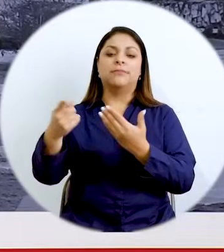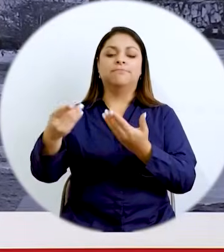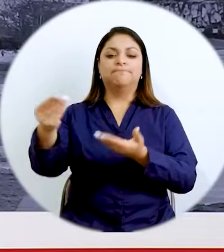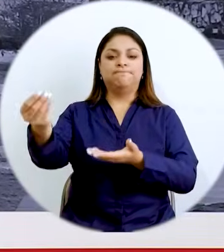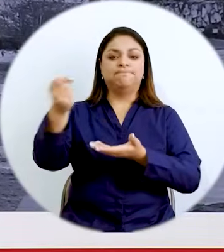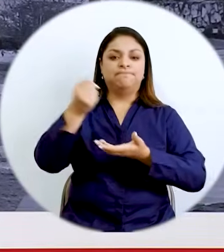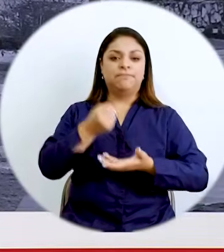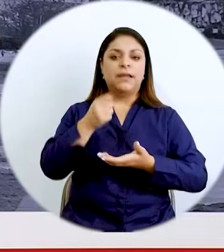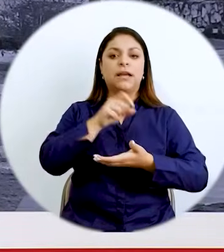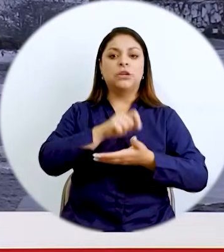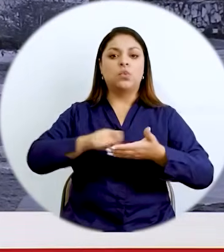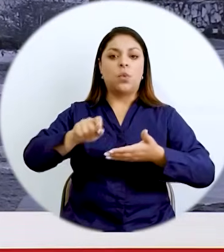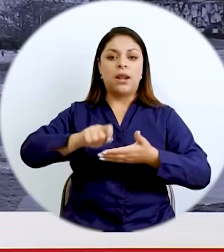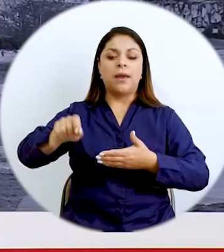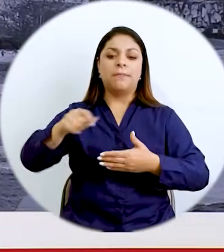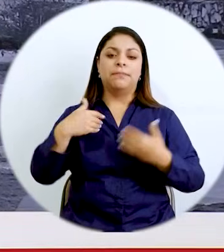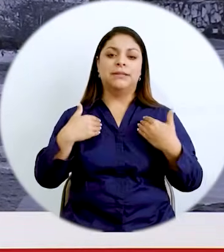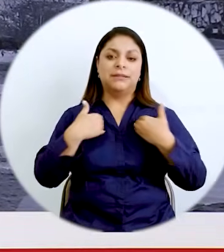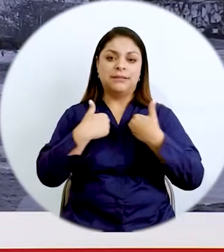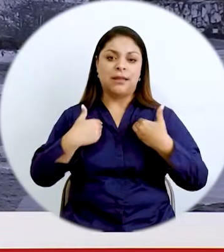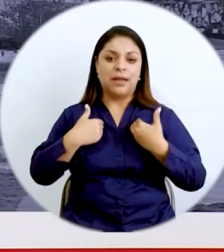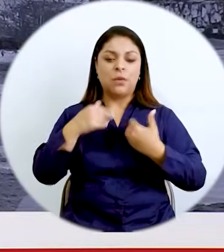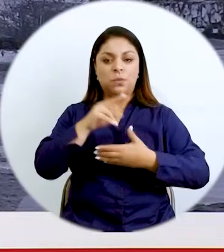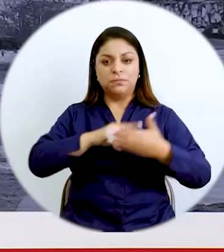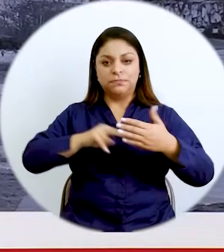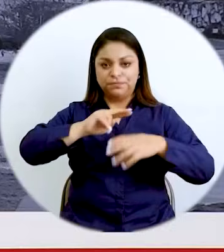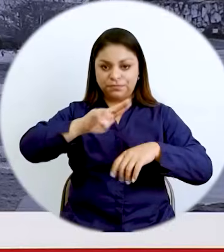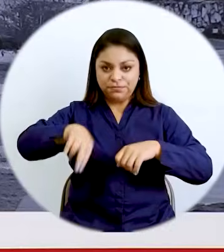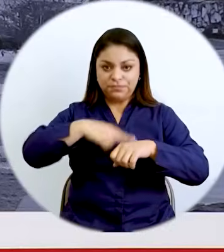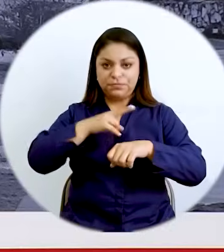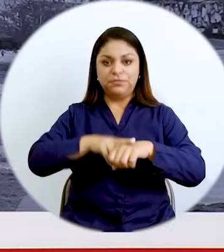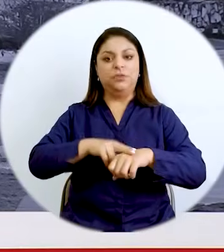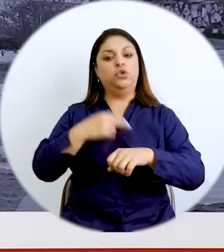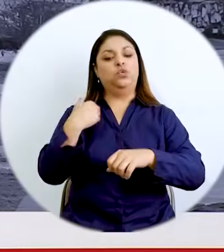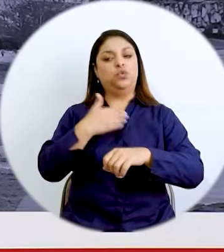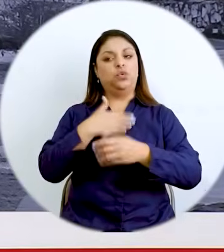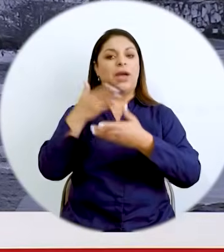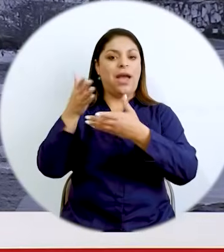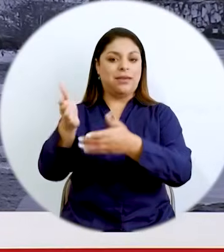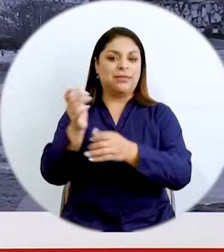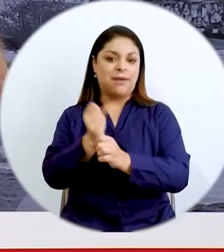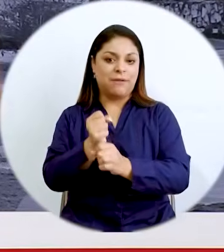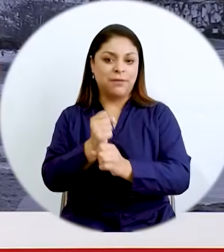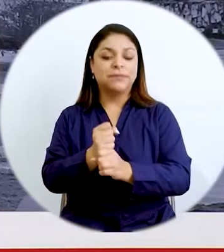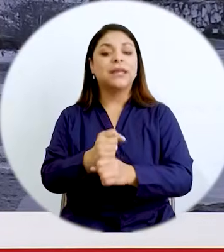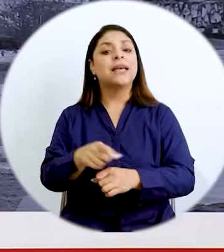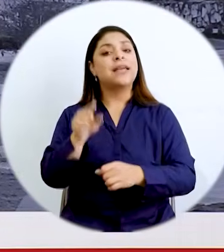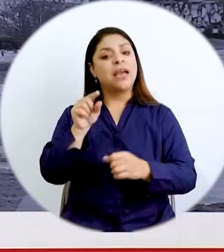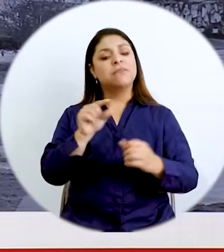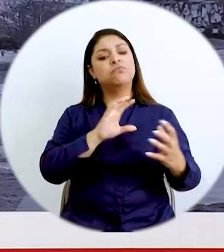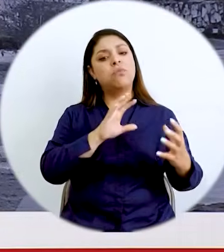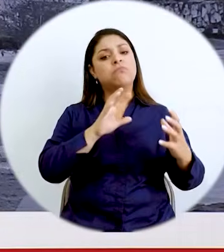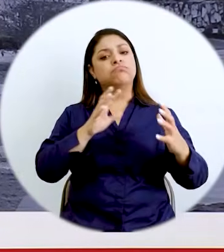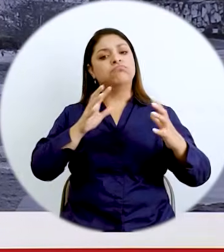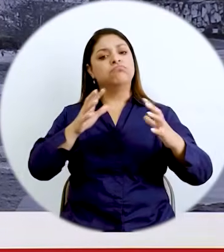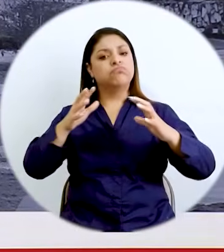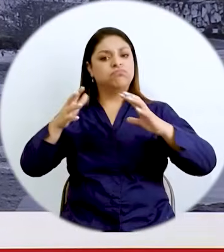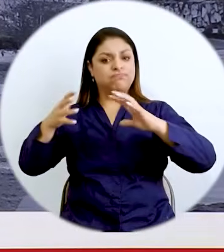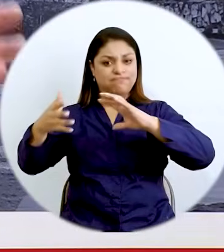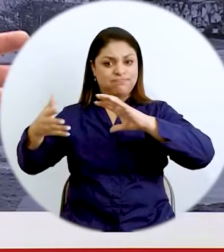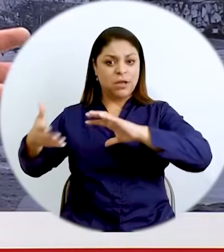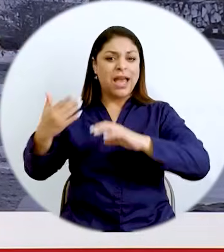Escuela de Medicina Veterinaria de la Universidad Nacional, donde hemos estado todo este tiempo. Y ahí hemos ido evolucionando,